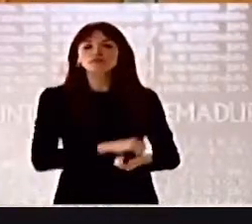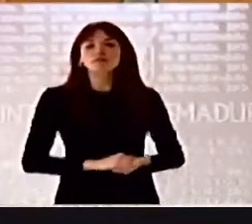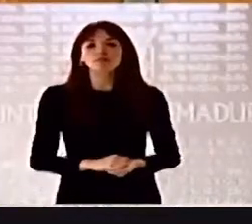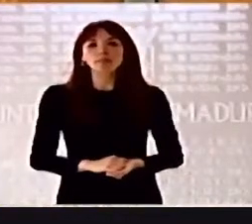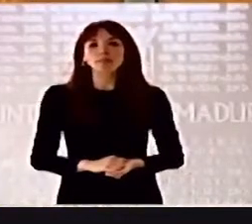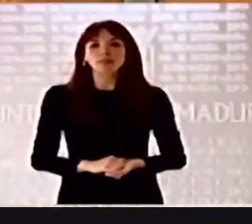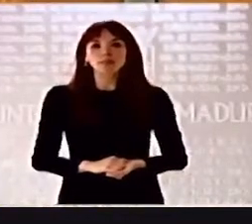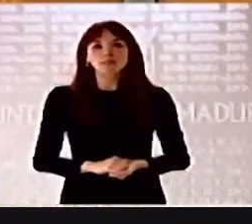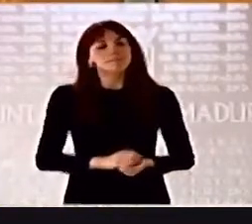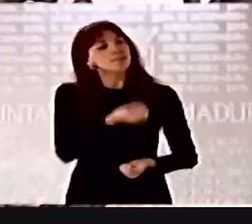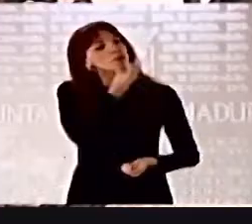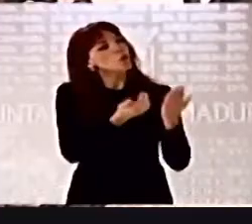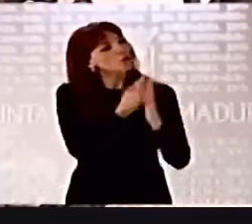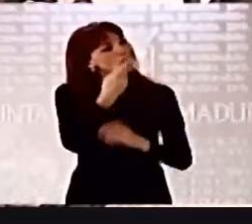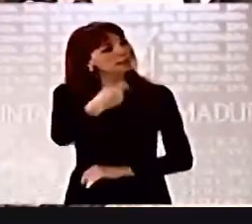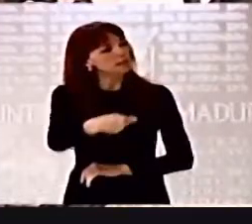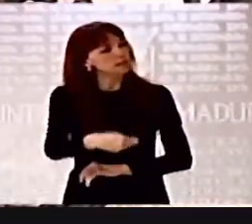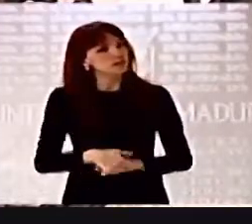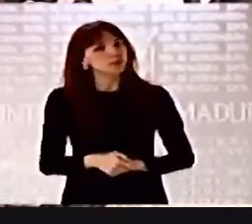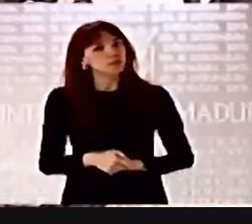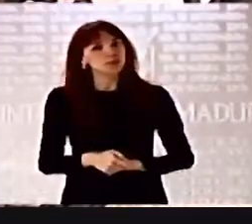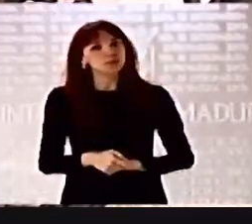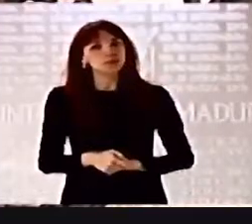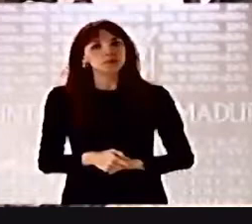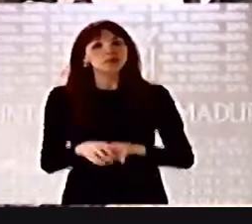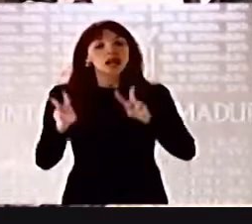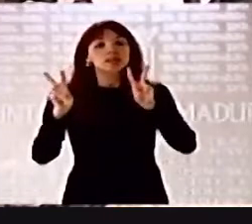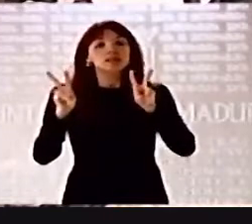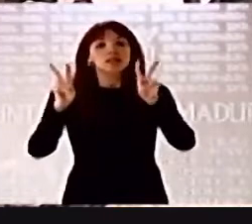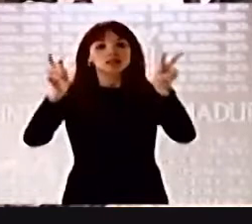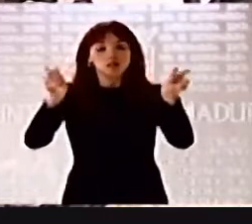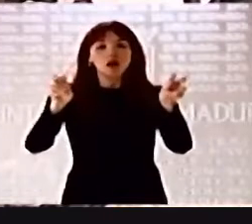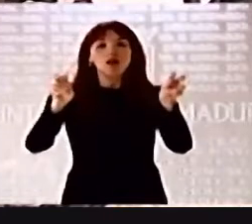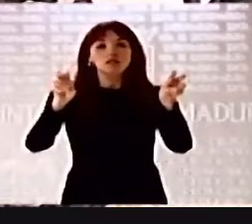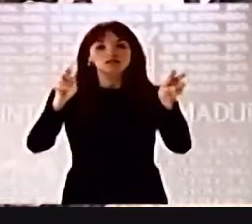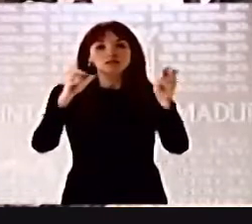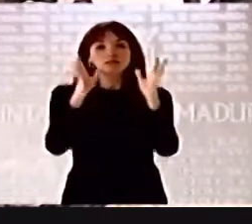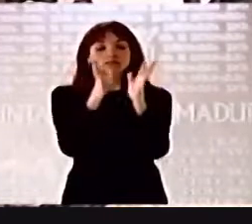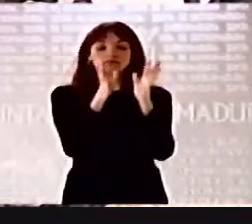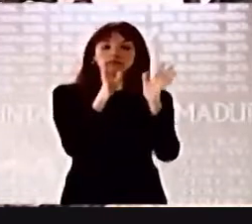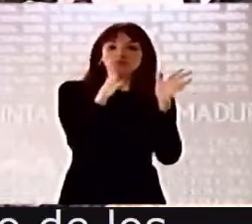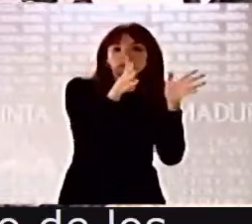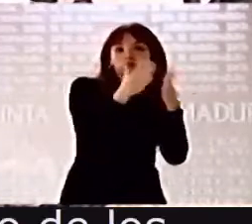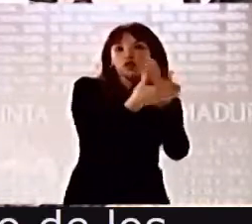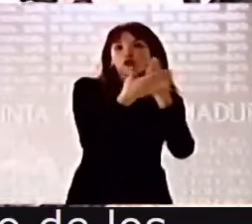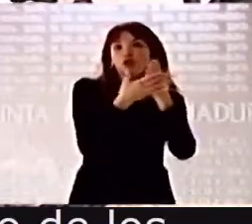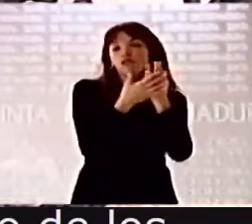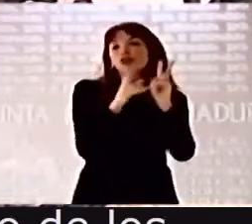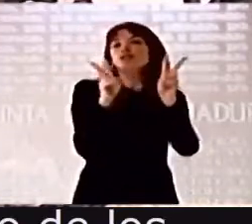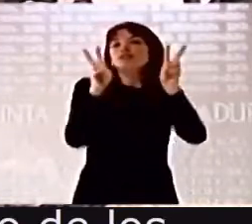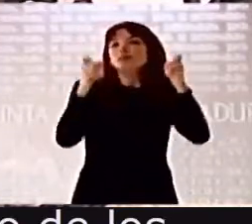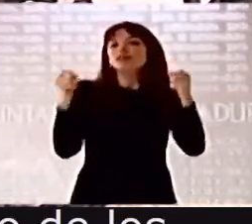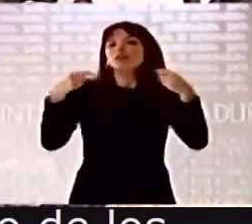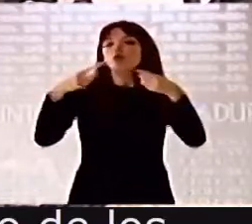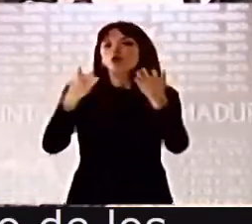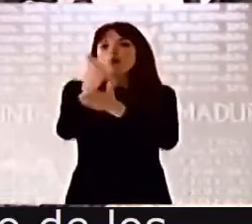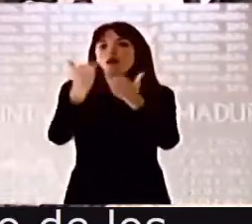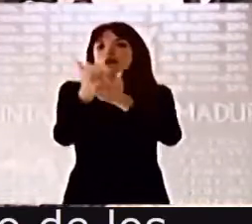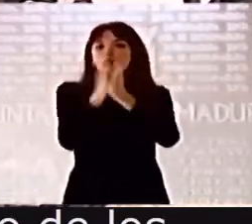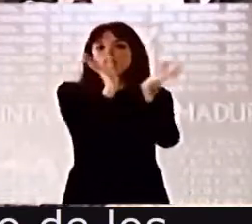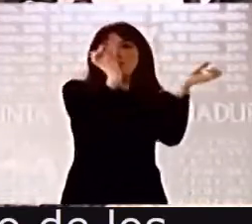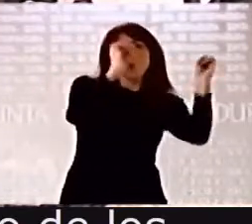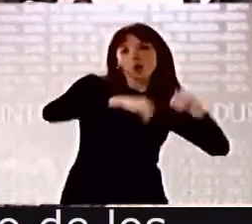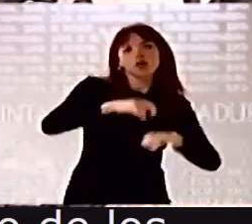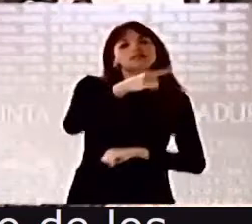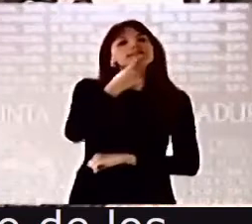Sí, presidente, buenos días. En cuanto a uno de los acuerdos del Consejo de Gobierno sobre los seguros agrarios, has dicho que son